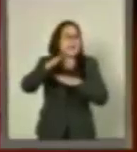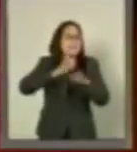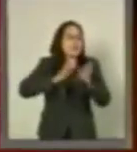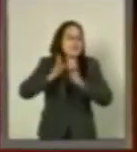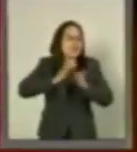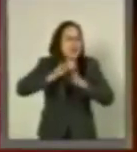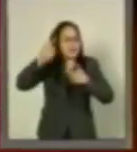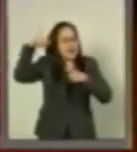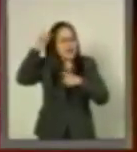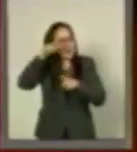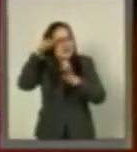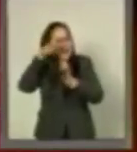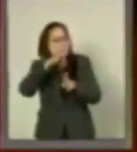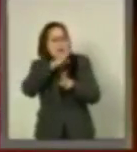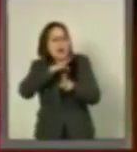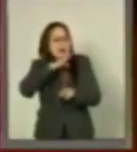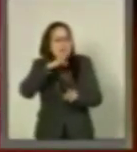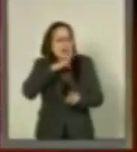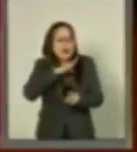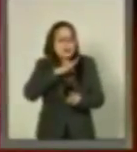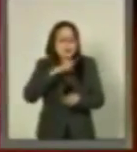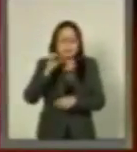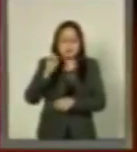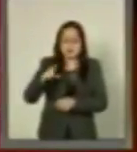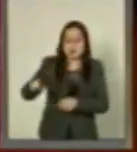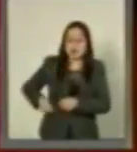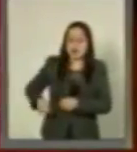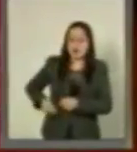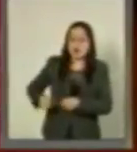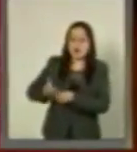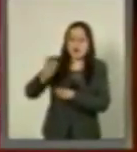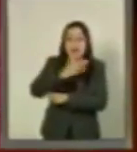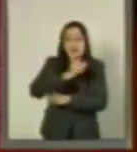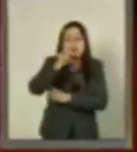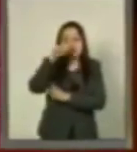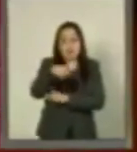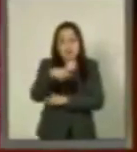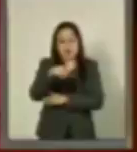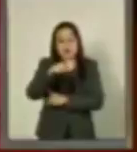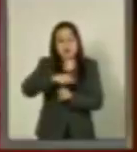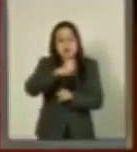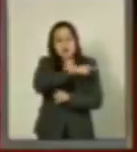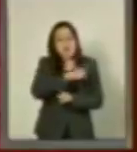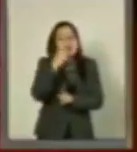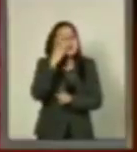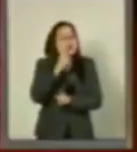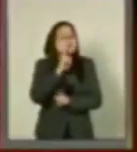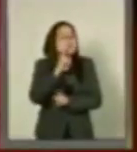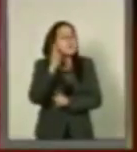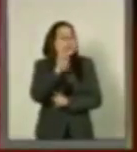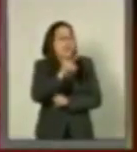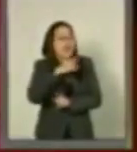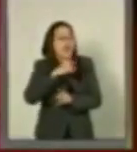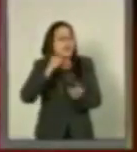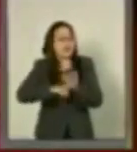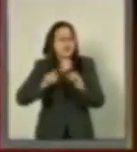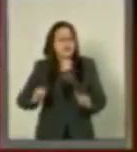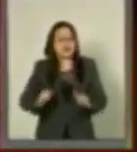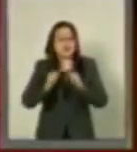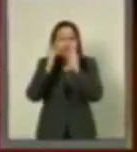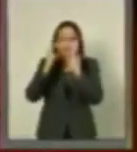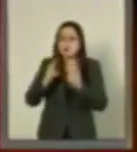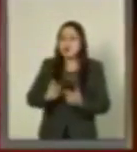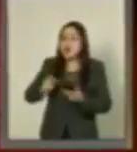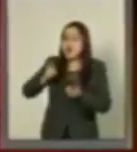Si el gobierno anterior tomó esa decisión es porque vio el debilitamiento precisamente de